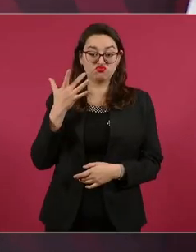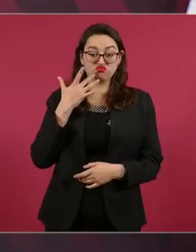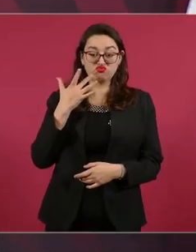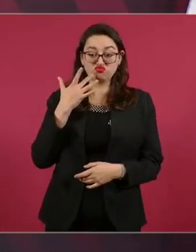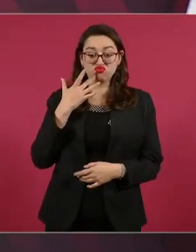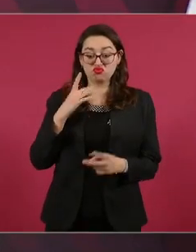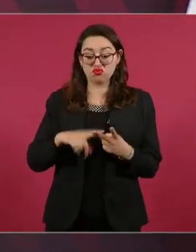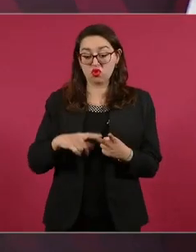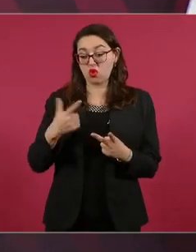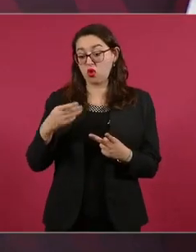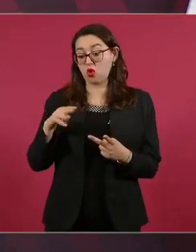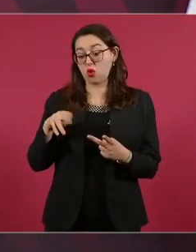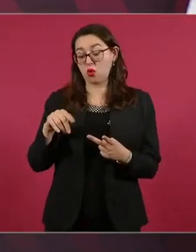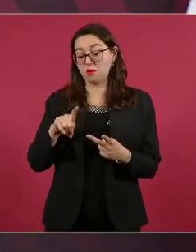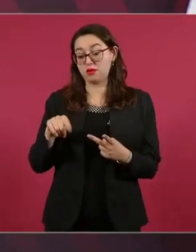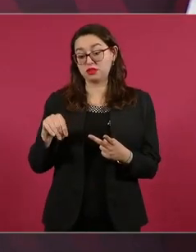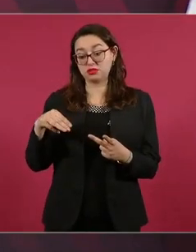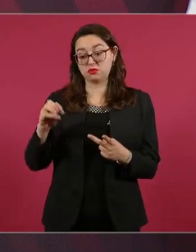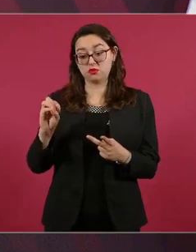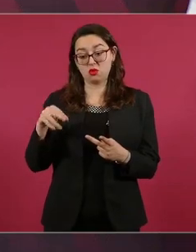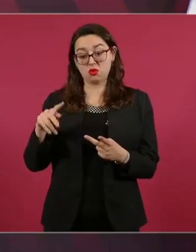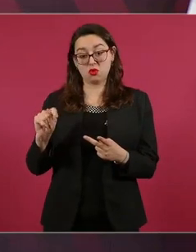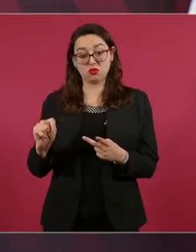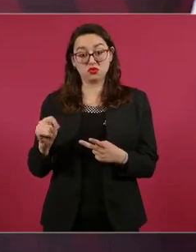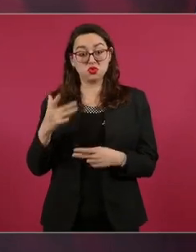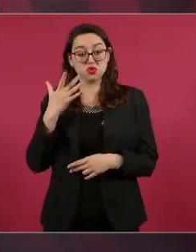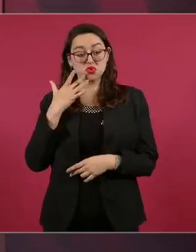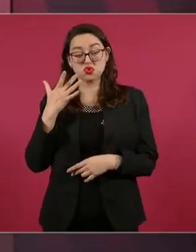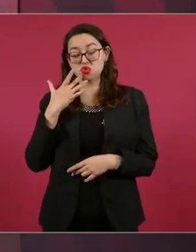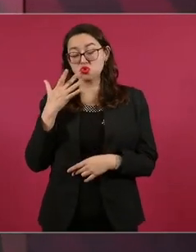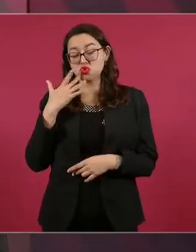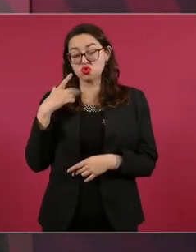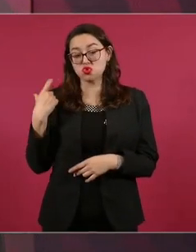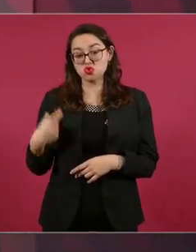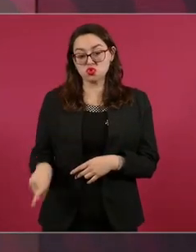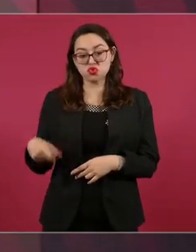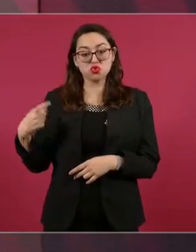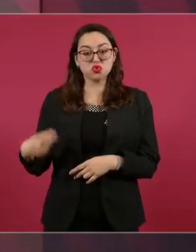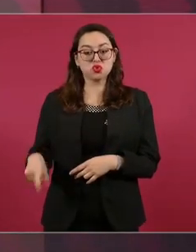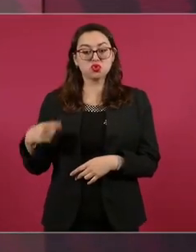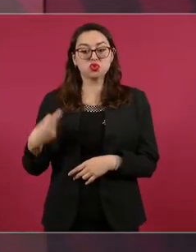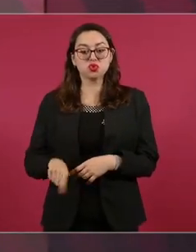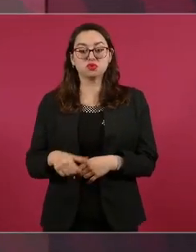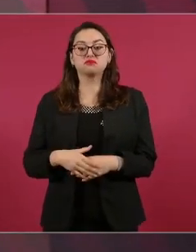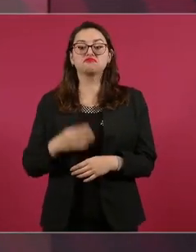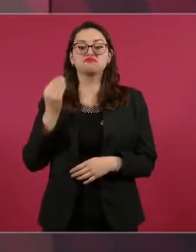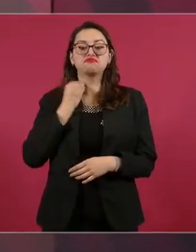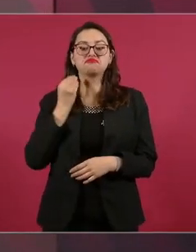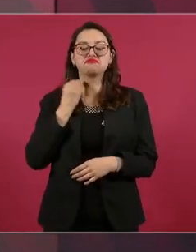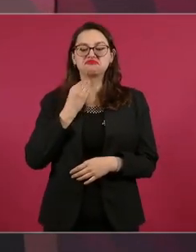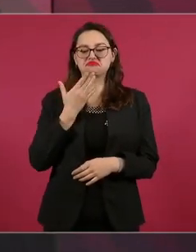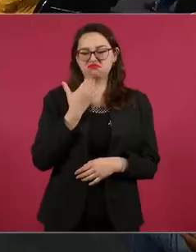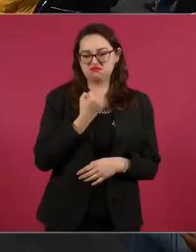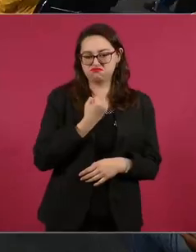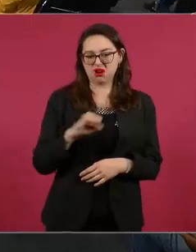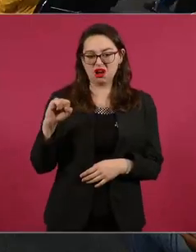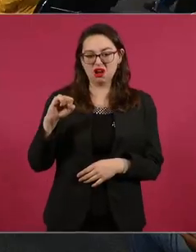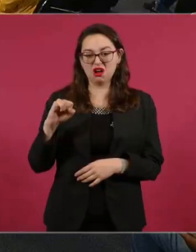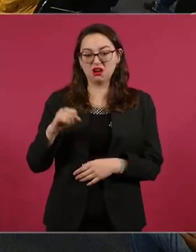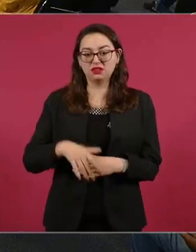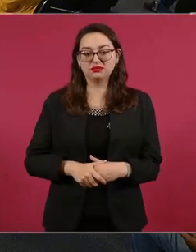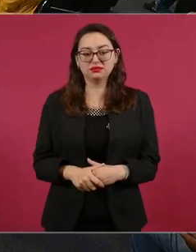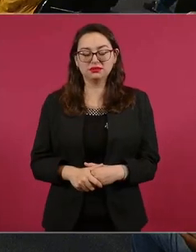de Gómez Mon, puras finísimas personas, muy buenos abogados,